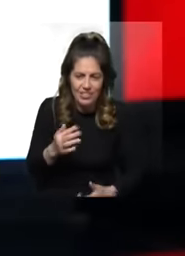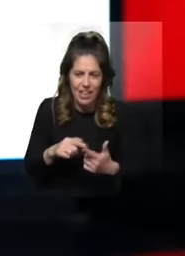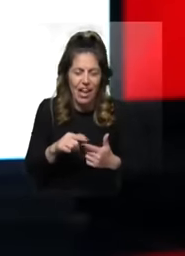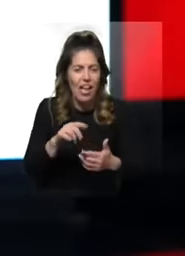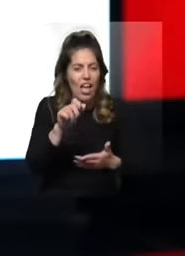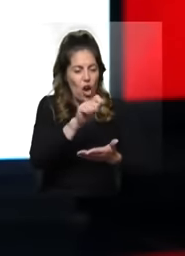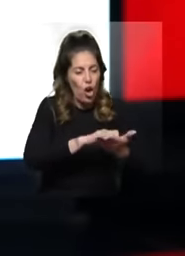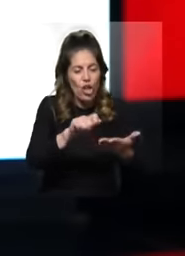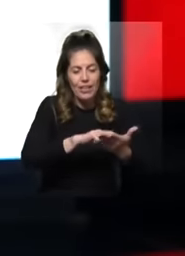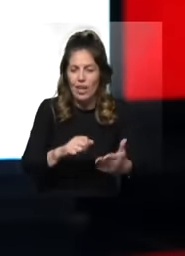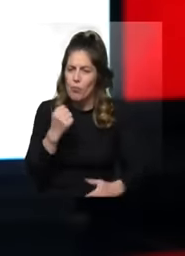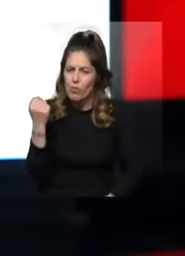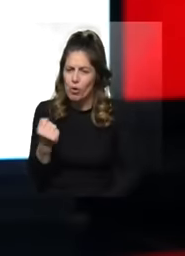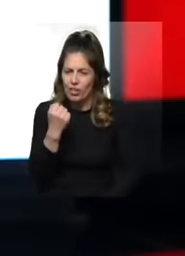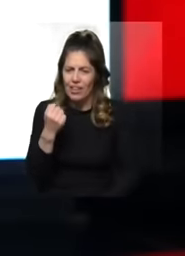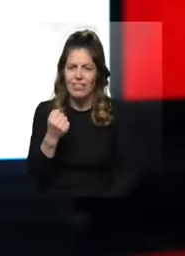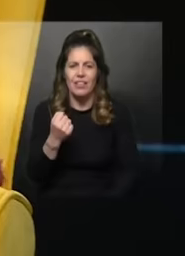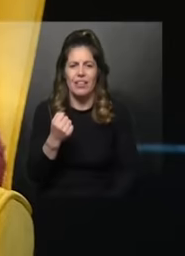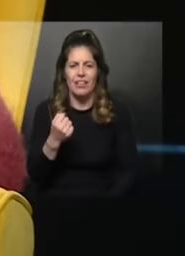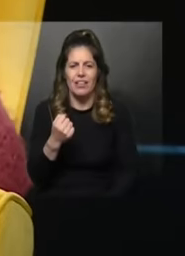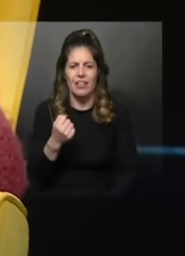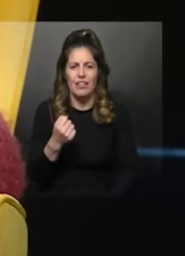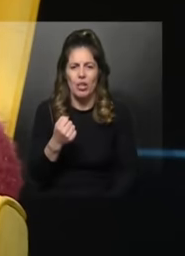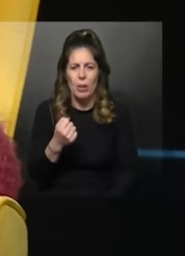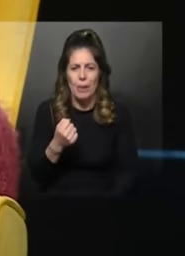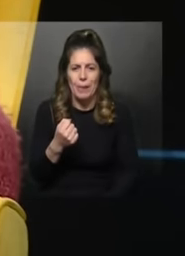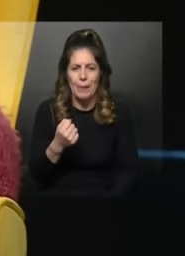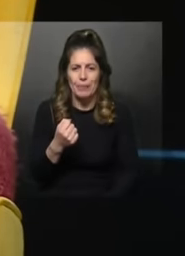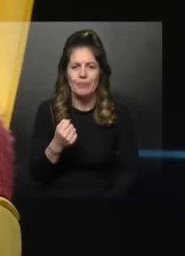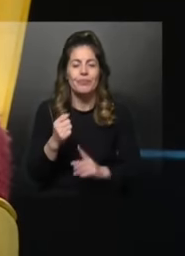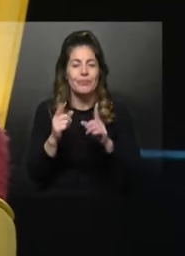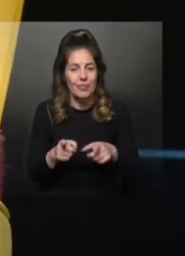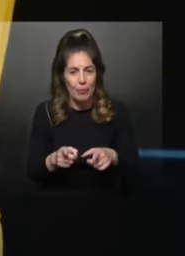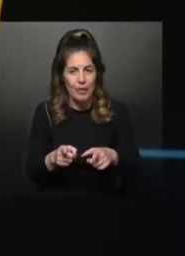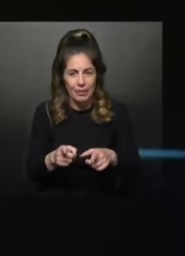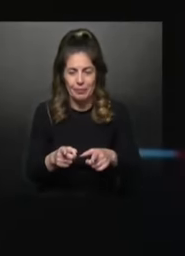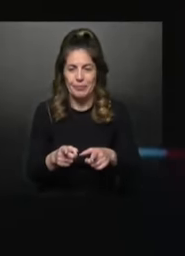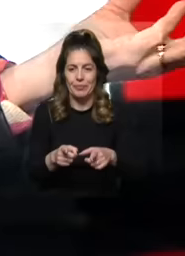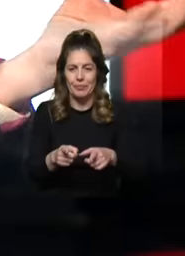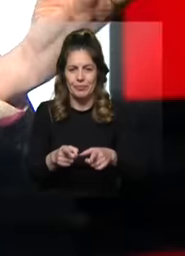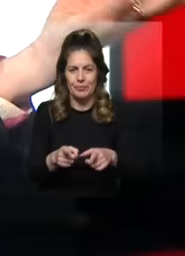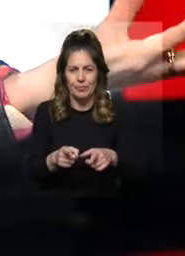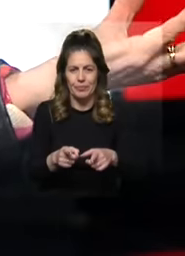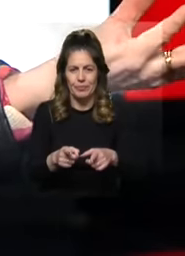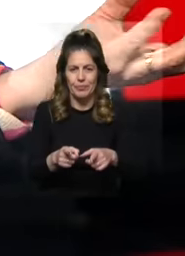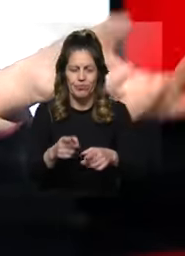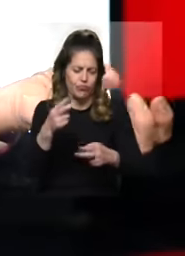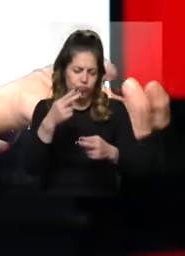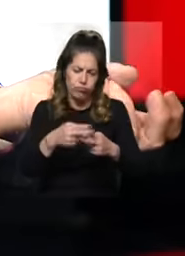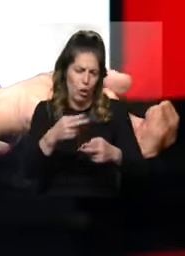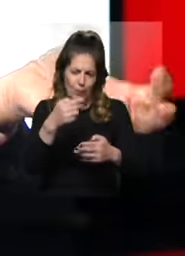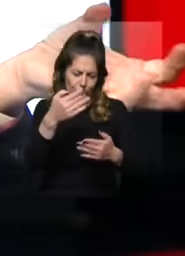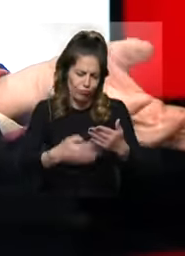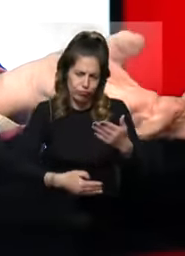que importaban mucho. Jacques Brel, San Remo, Rita Pavone, Domenico Modugno.